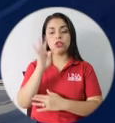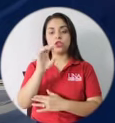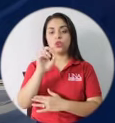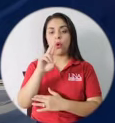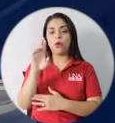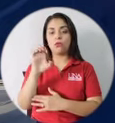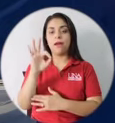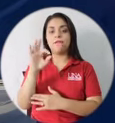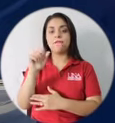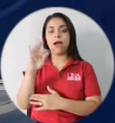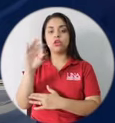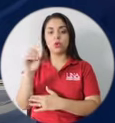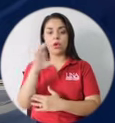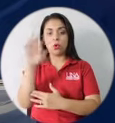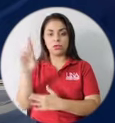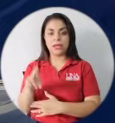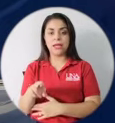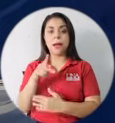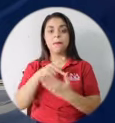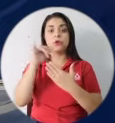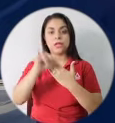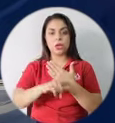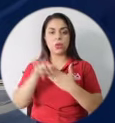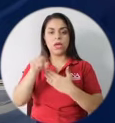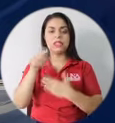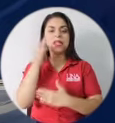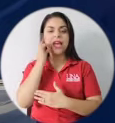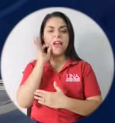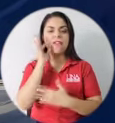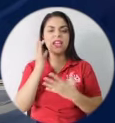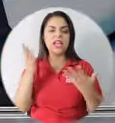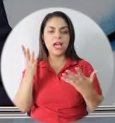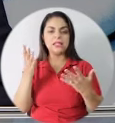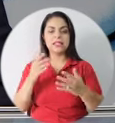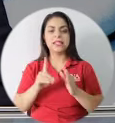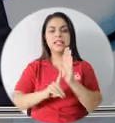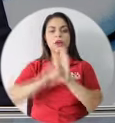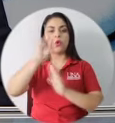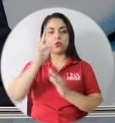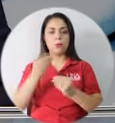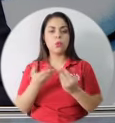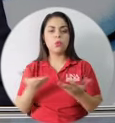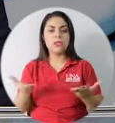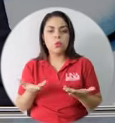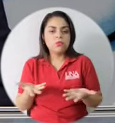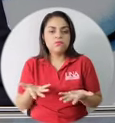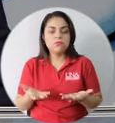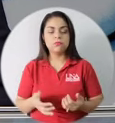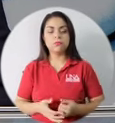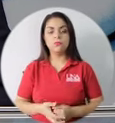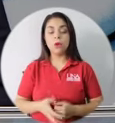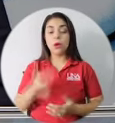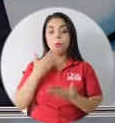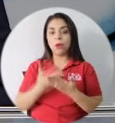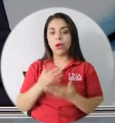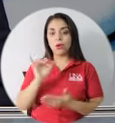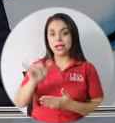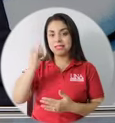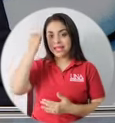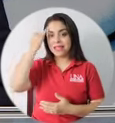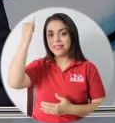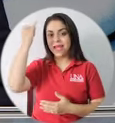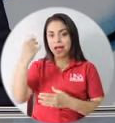Costa Rica. Háblenos un poco de este proyecto, ¿de dónde nace la iniciativa? La iniciativa nace porque en el CIMPE hemos